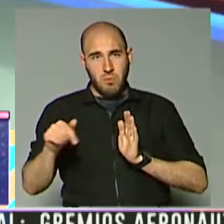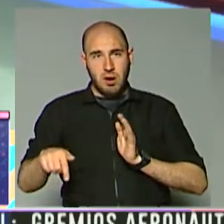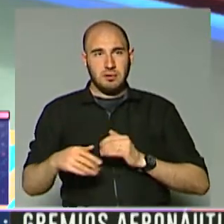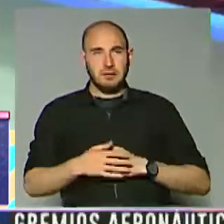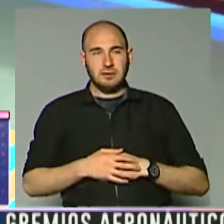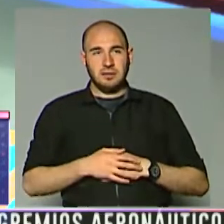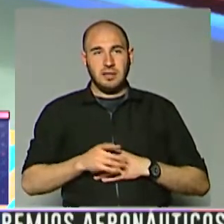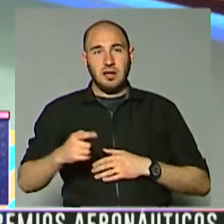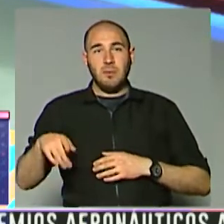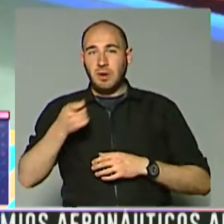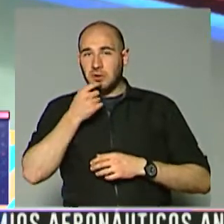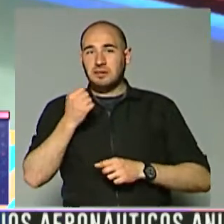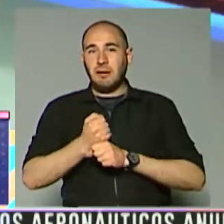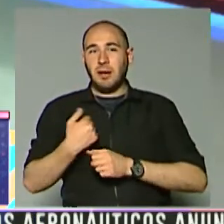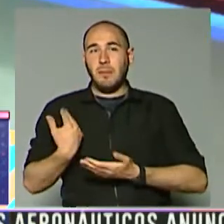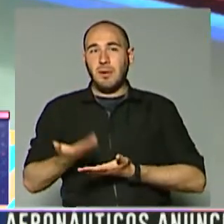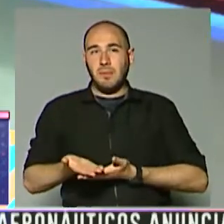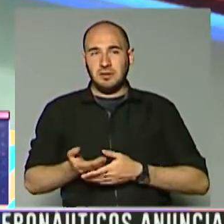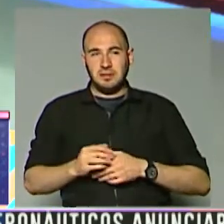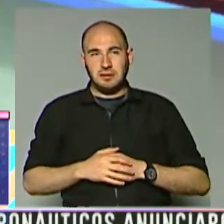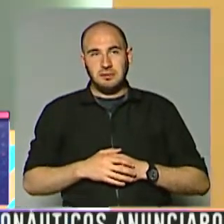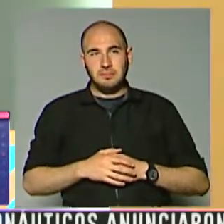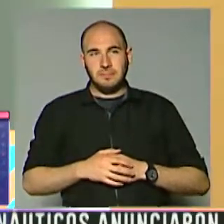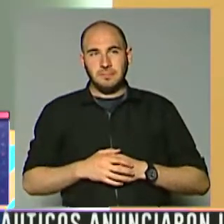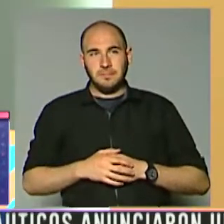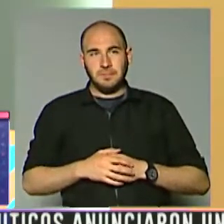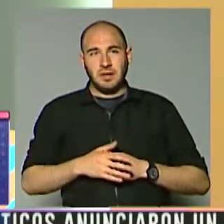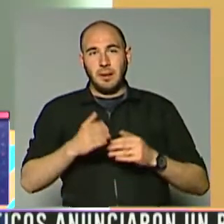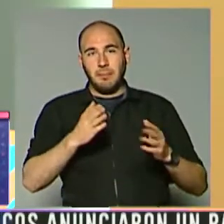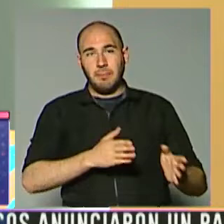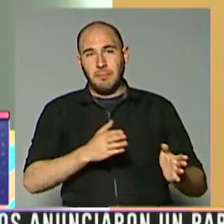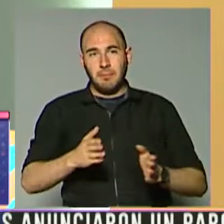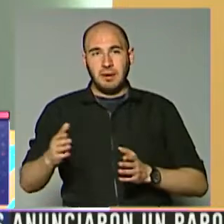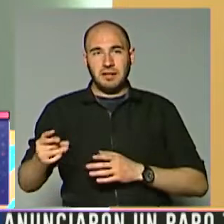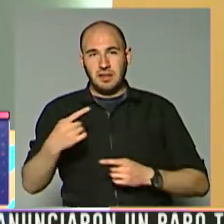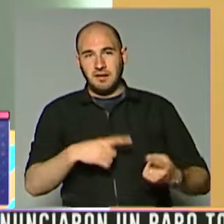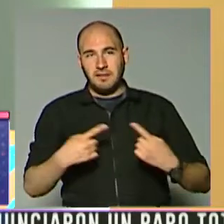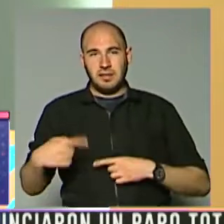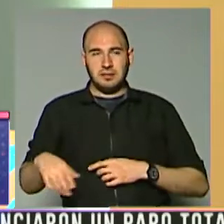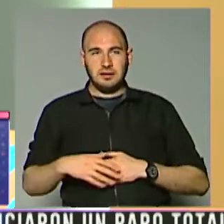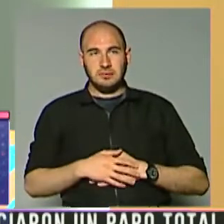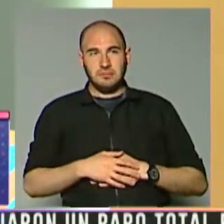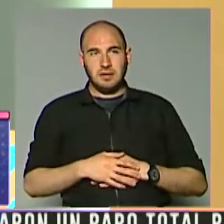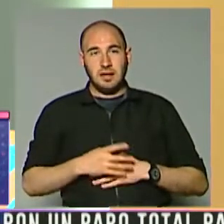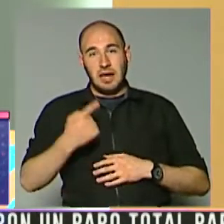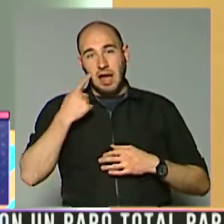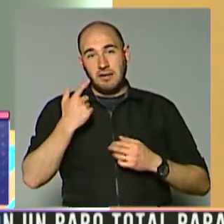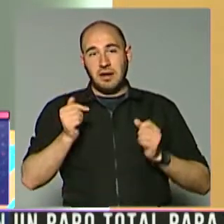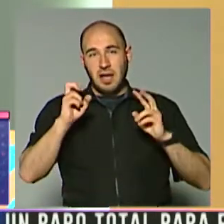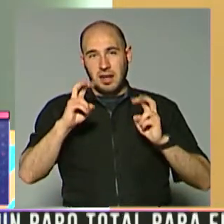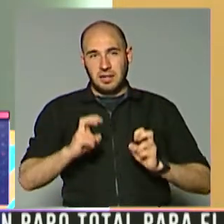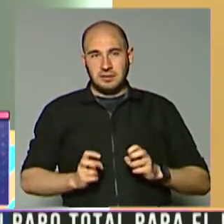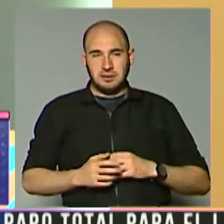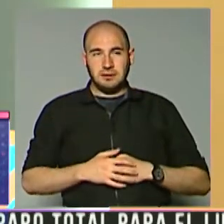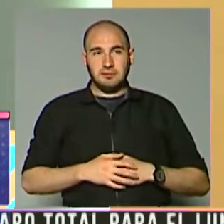estuvieron trabajando en una propuesta con diferentes etapas, y eso es algo que habrá que analizarlo.